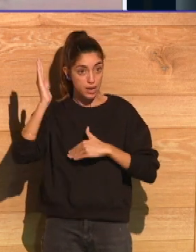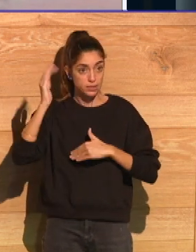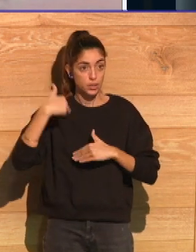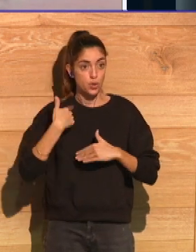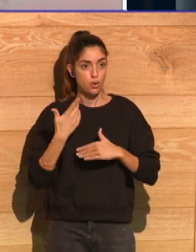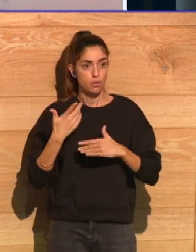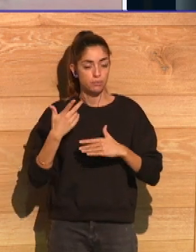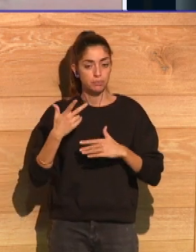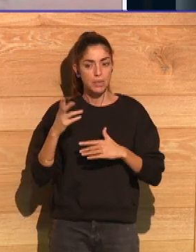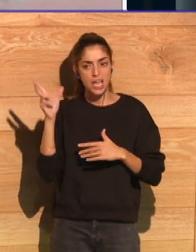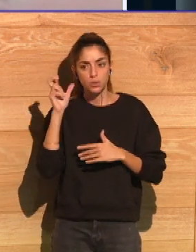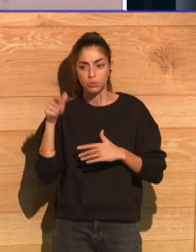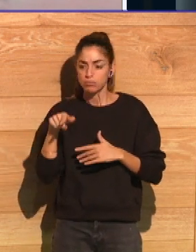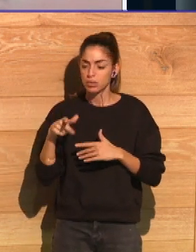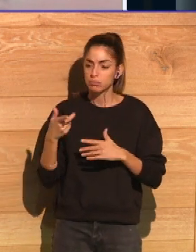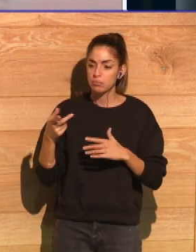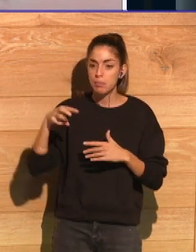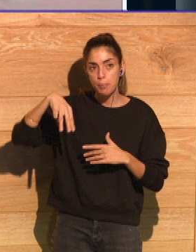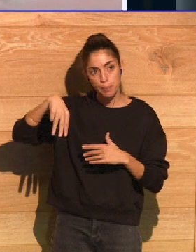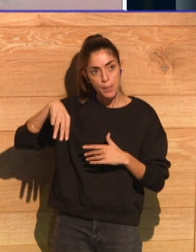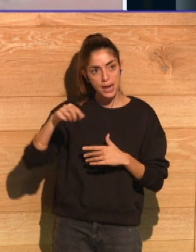tan estupenda, tan increíble.